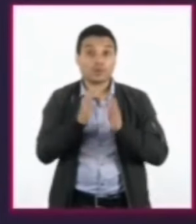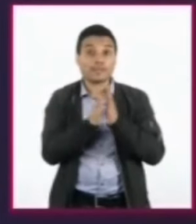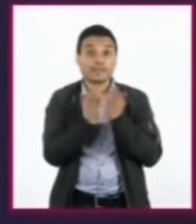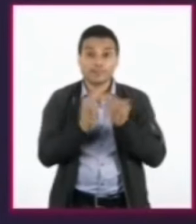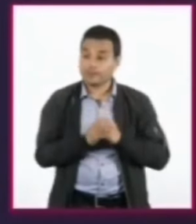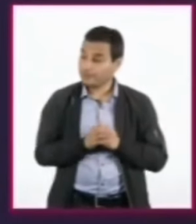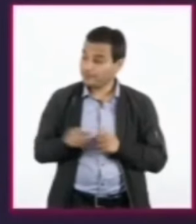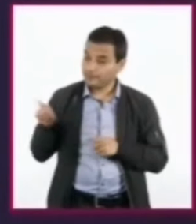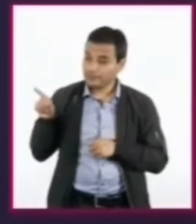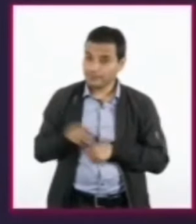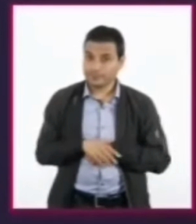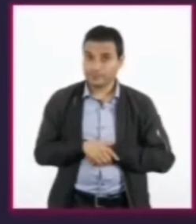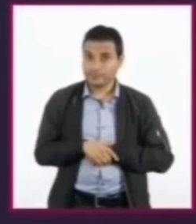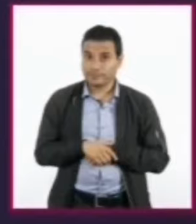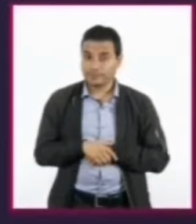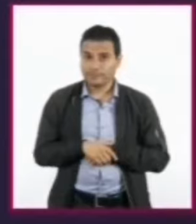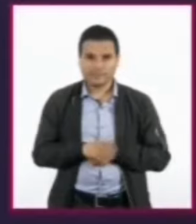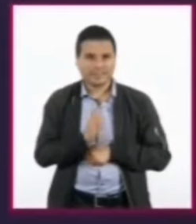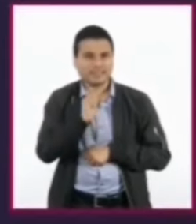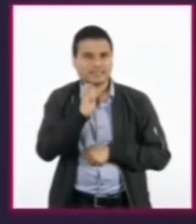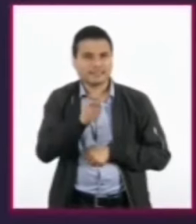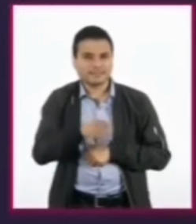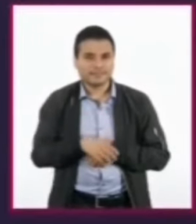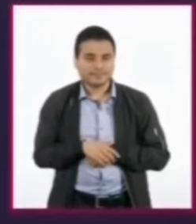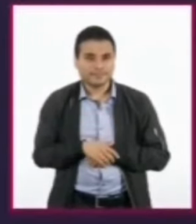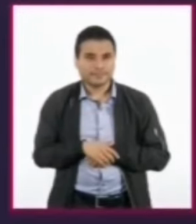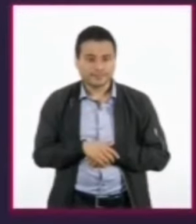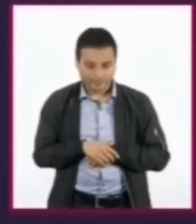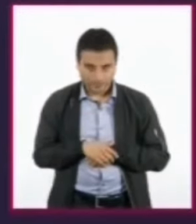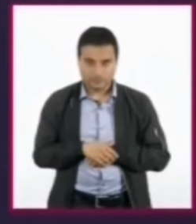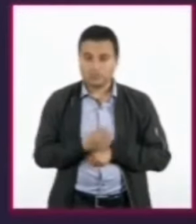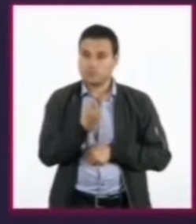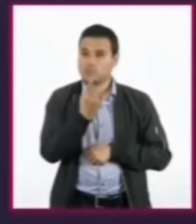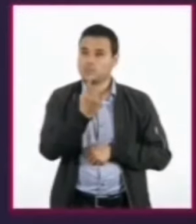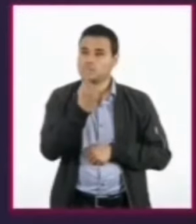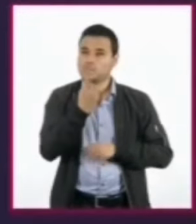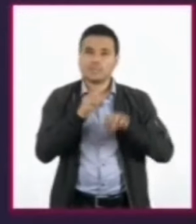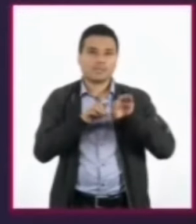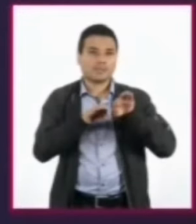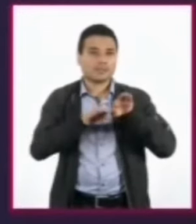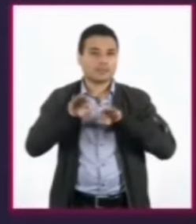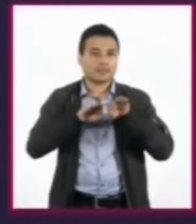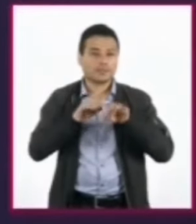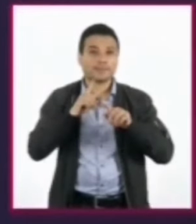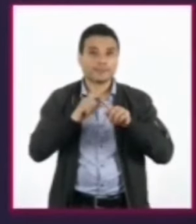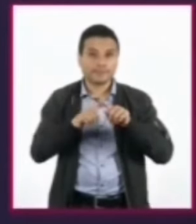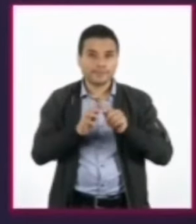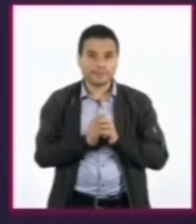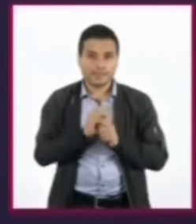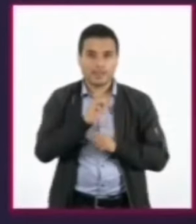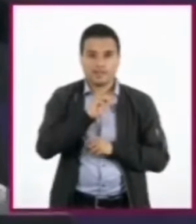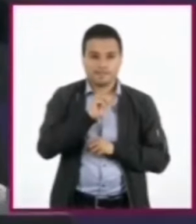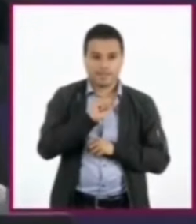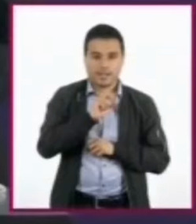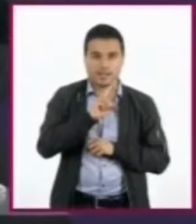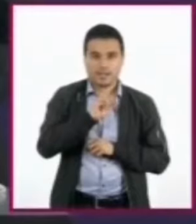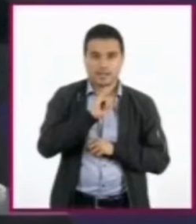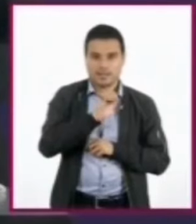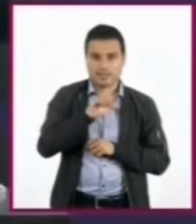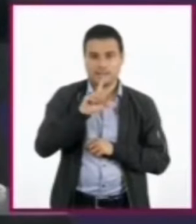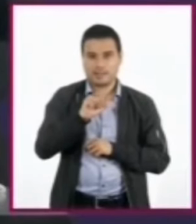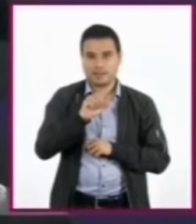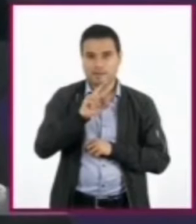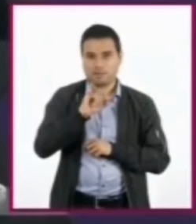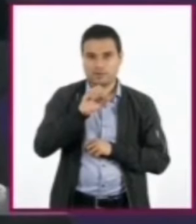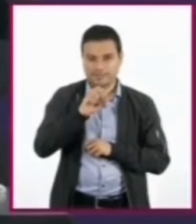en 2 actos, en donde se describe el trabajo tan importante realizado por Marie Lavoisier. Por